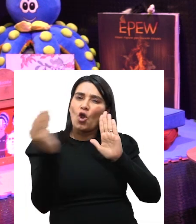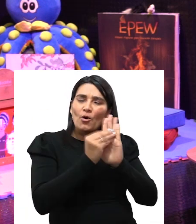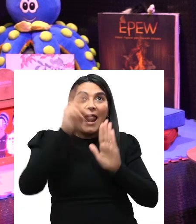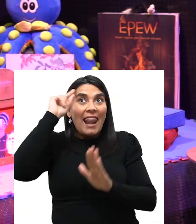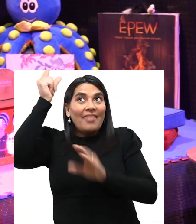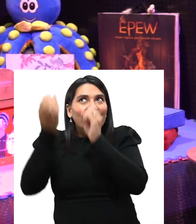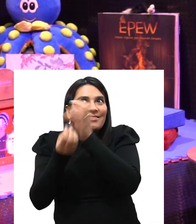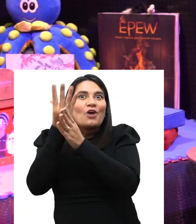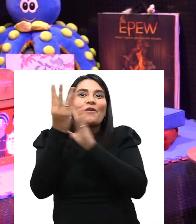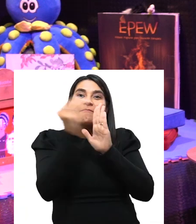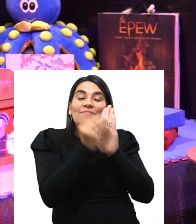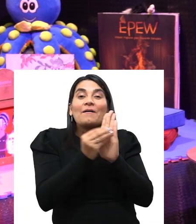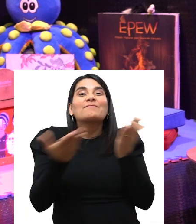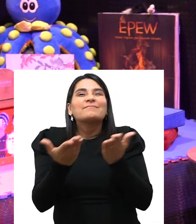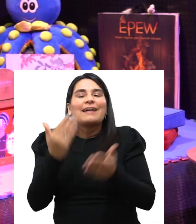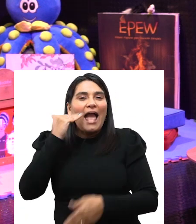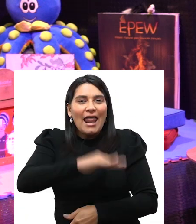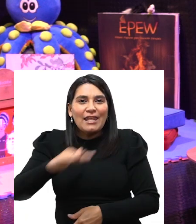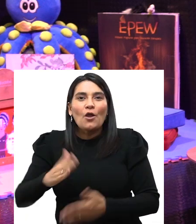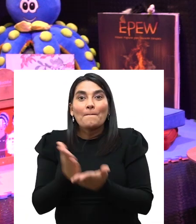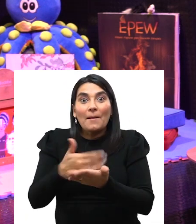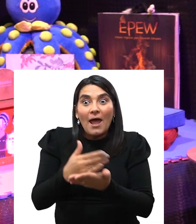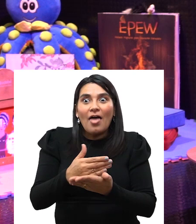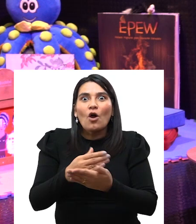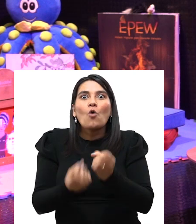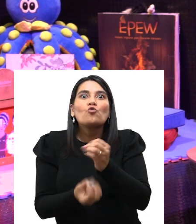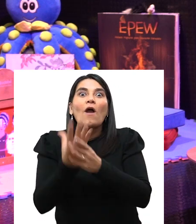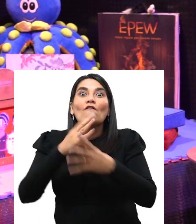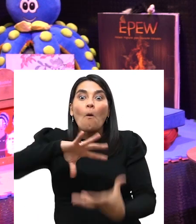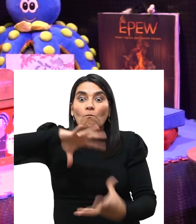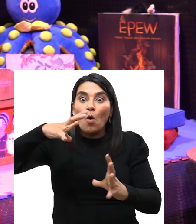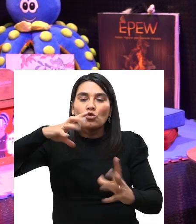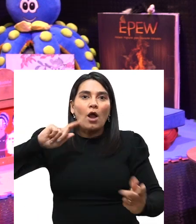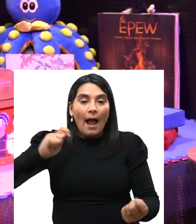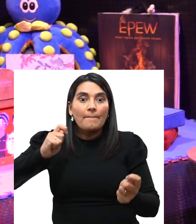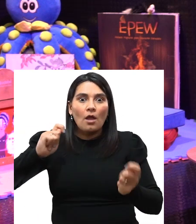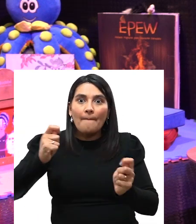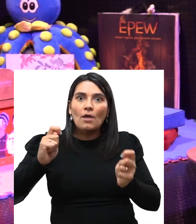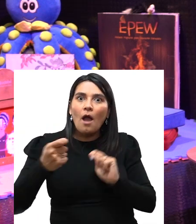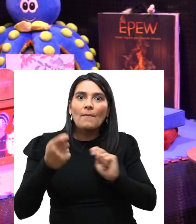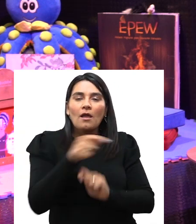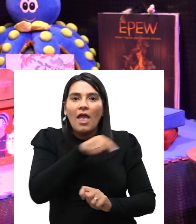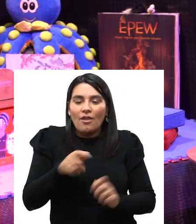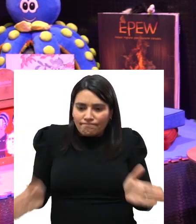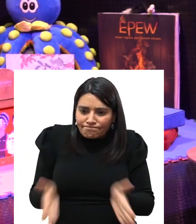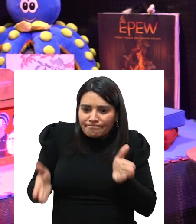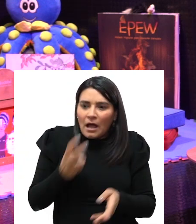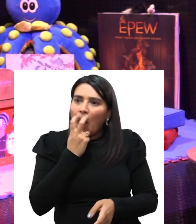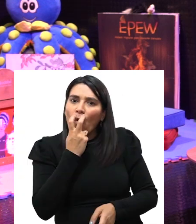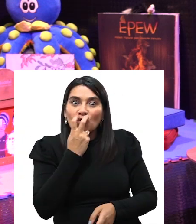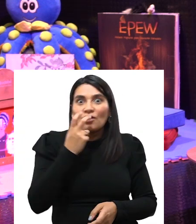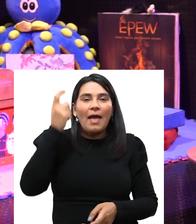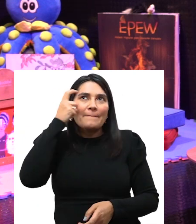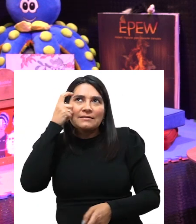va a permitir preparar a niños y niñas para un mundo de constante cambio, para estimular su curiosidad, su pensamiento